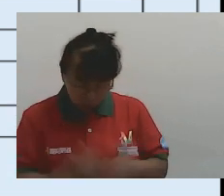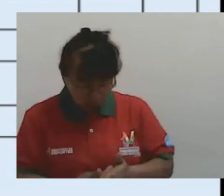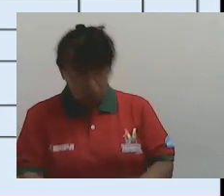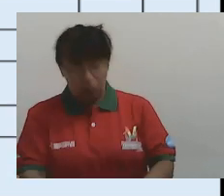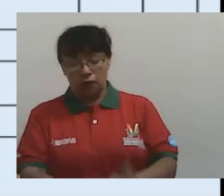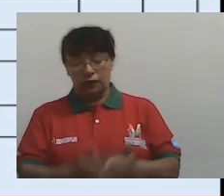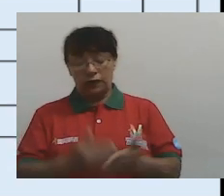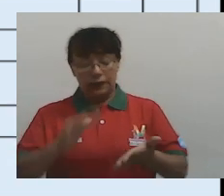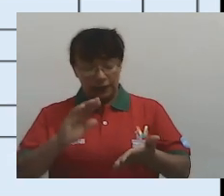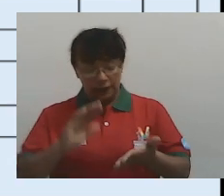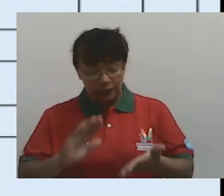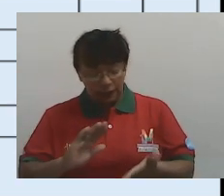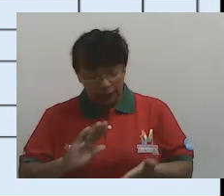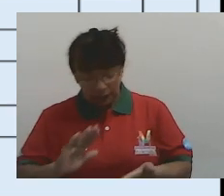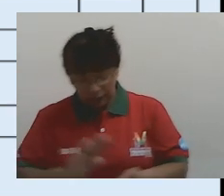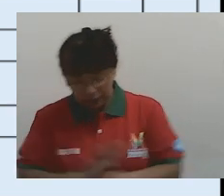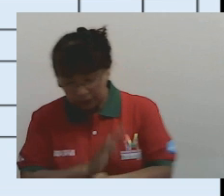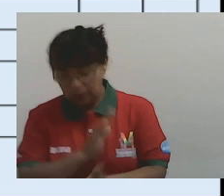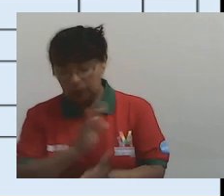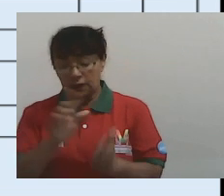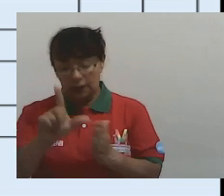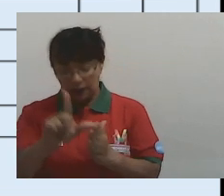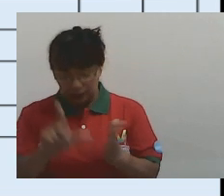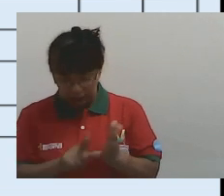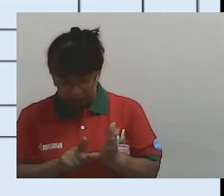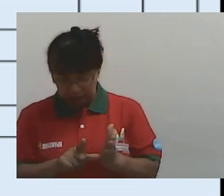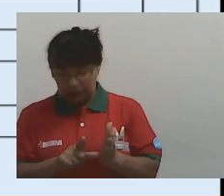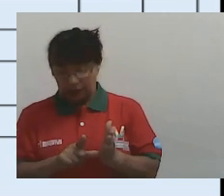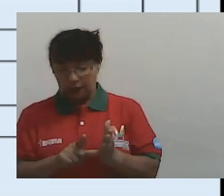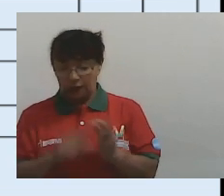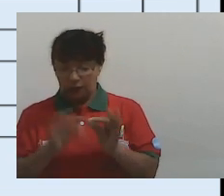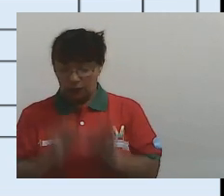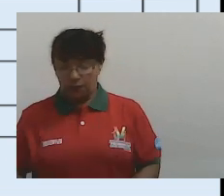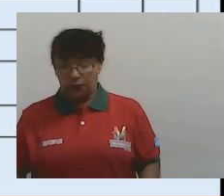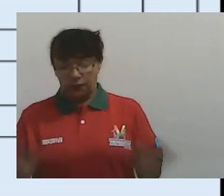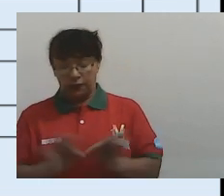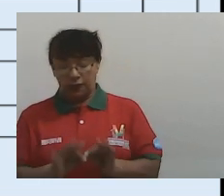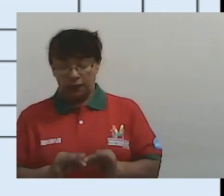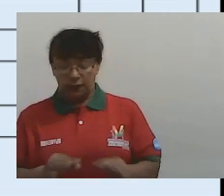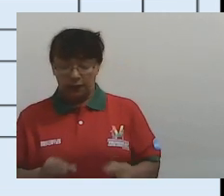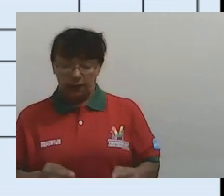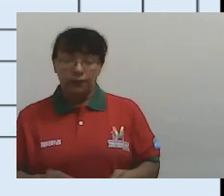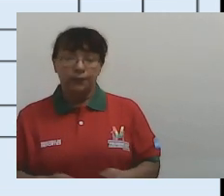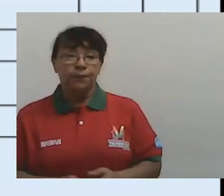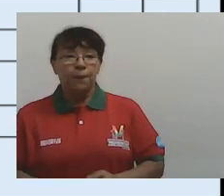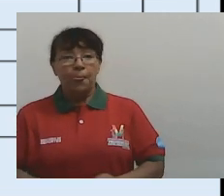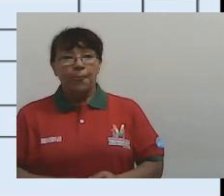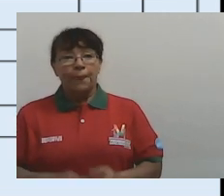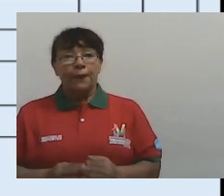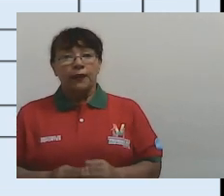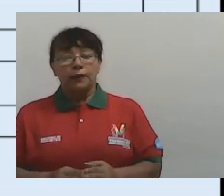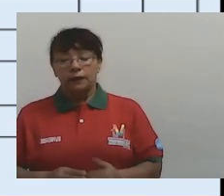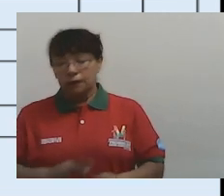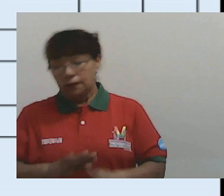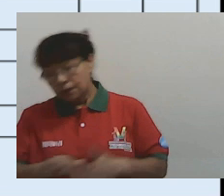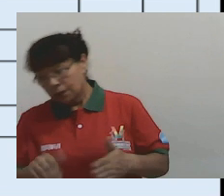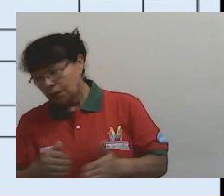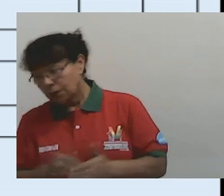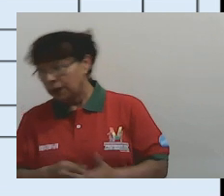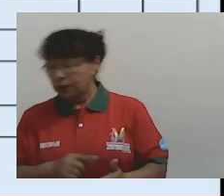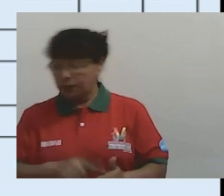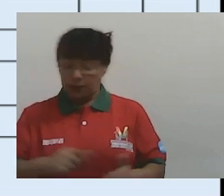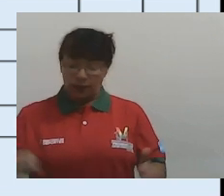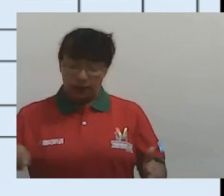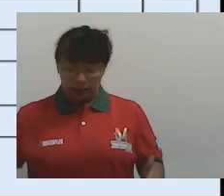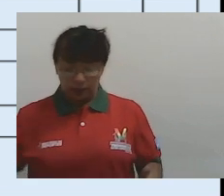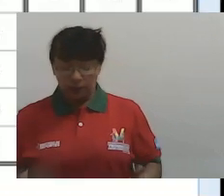totales. Y esas marcas totales del relevo de vallas, de la sentadilla, del rotacional, todas esas marcas,